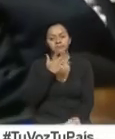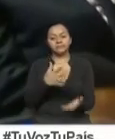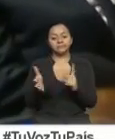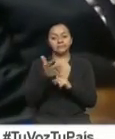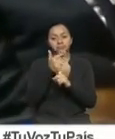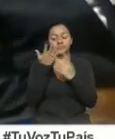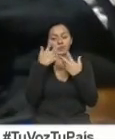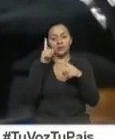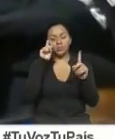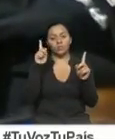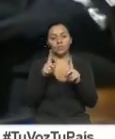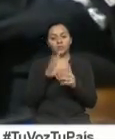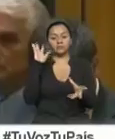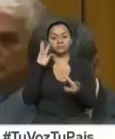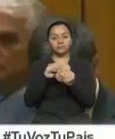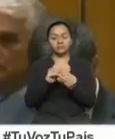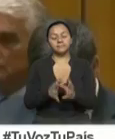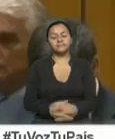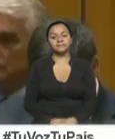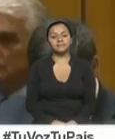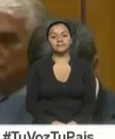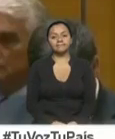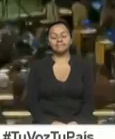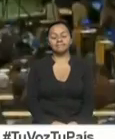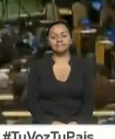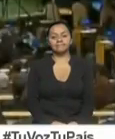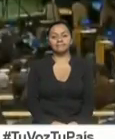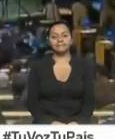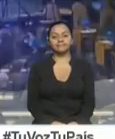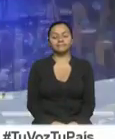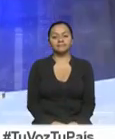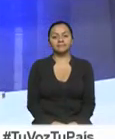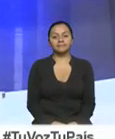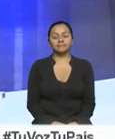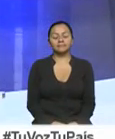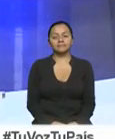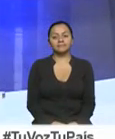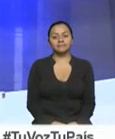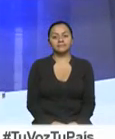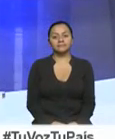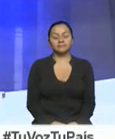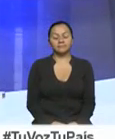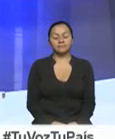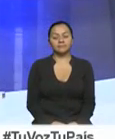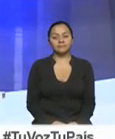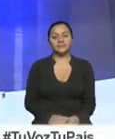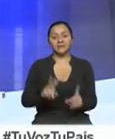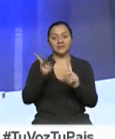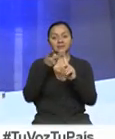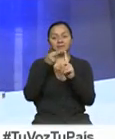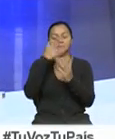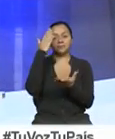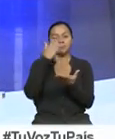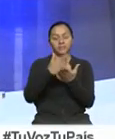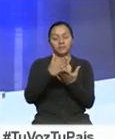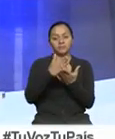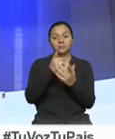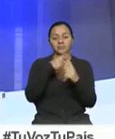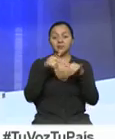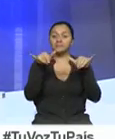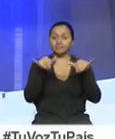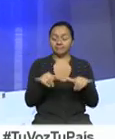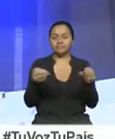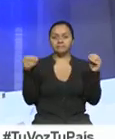Ecuador en los últimos años. Cristina Pavón, Noticiero Ciudadano. Hacemos una segunda pausa, pero quédese